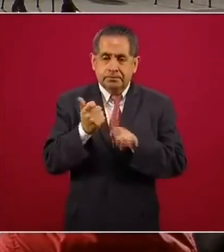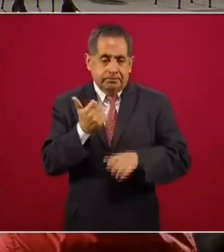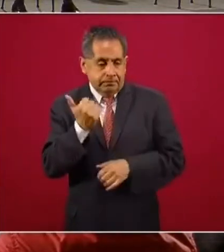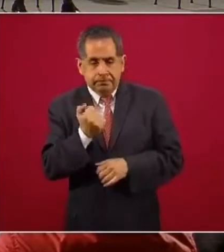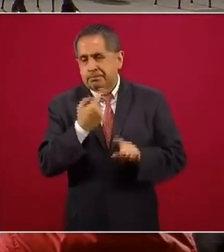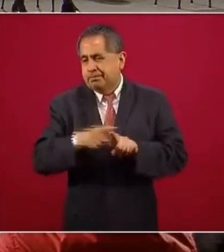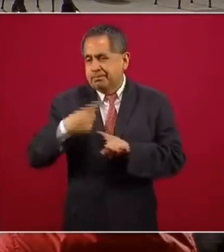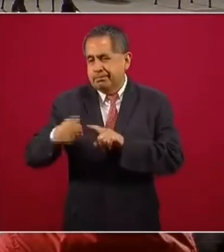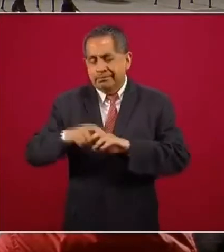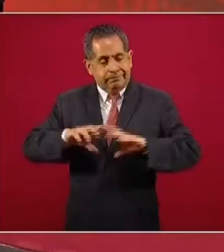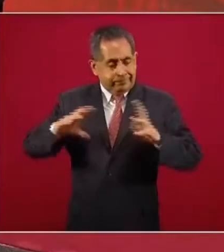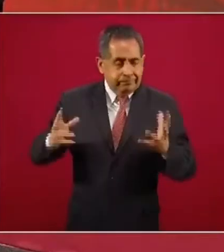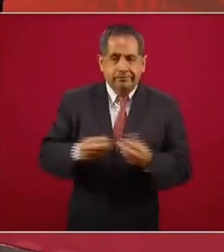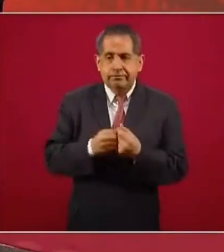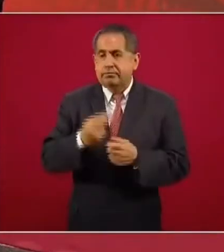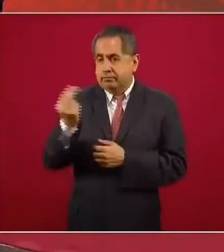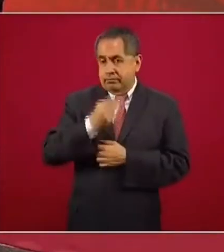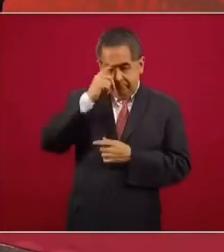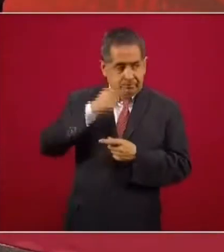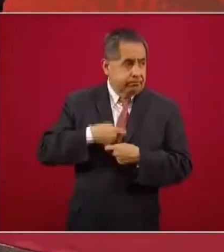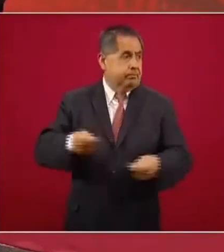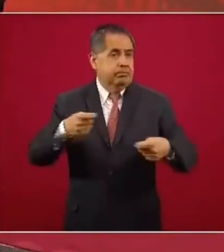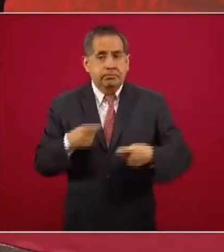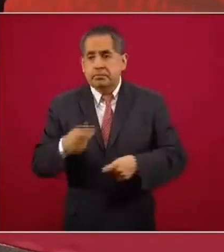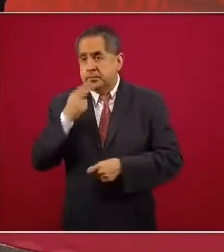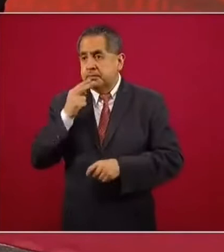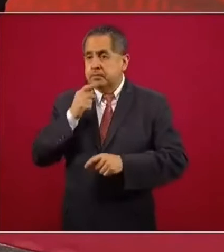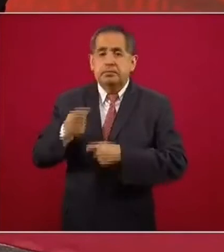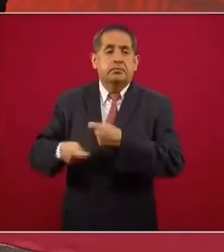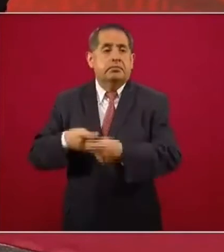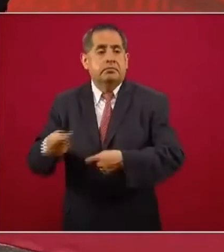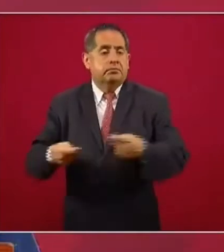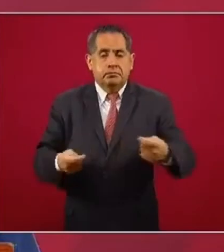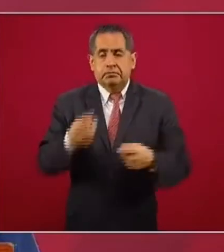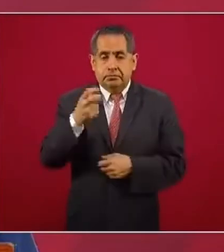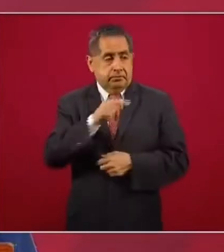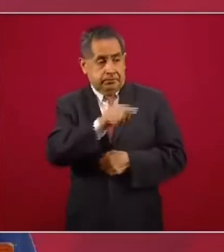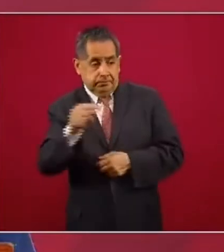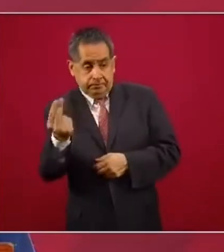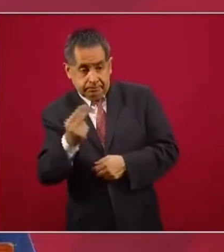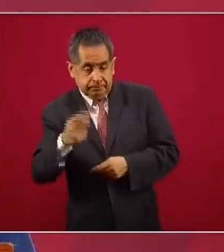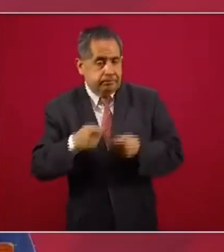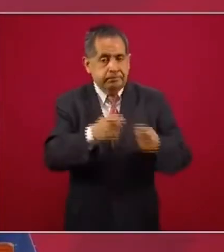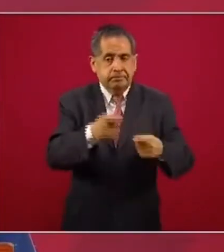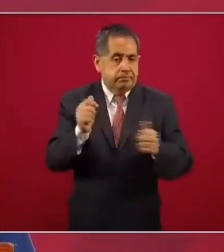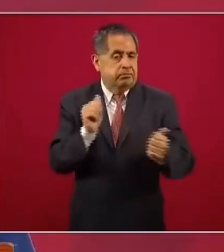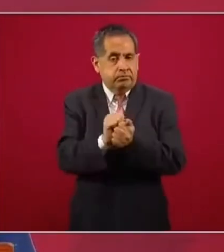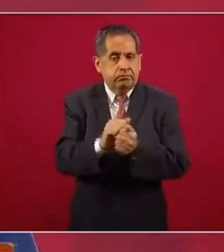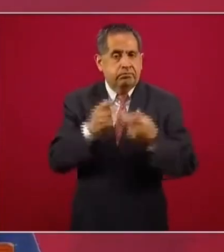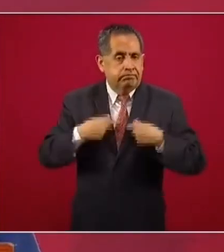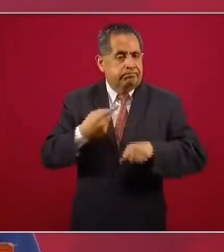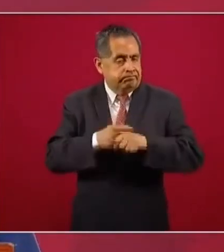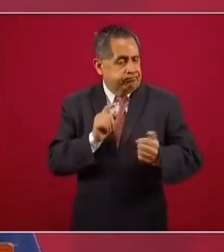diversos componentes de la cadena de frío necesaria para garantizar su efectividad ahí donde se necesitan, al lado de los